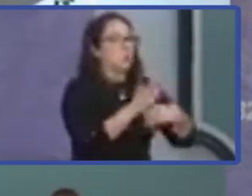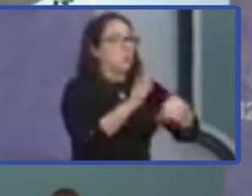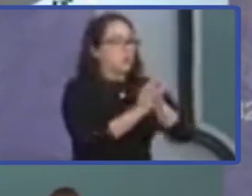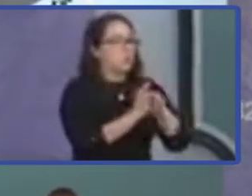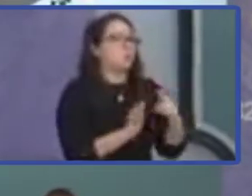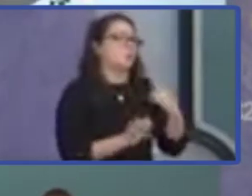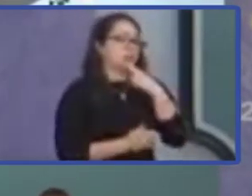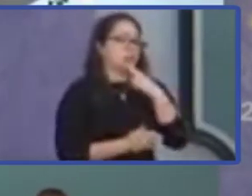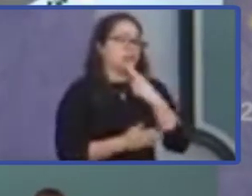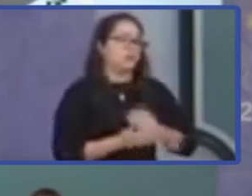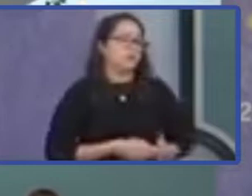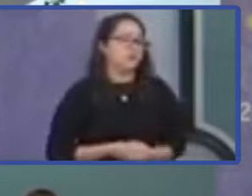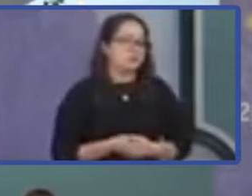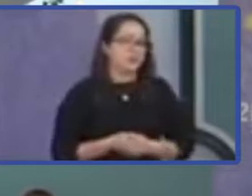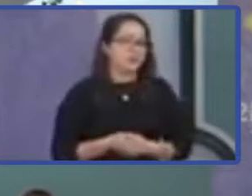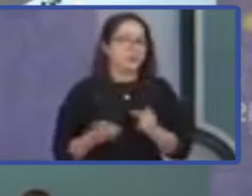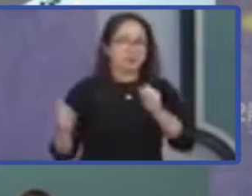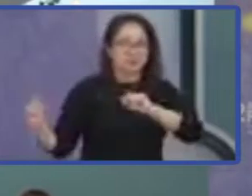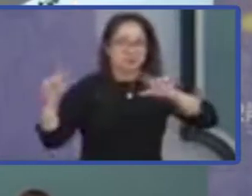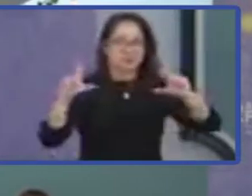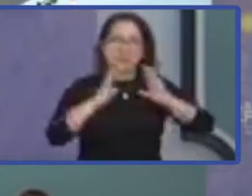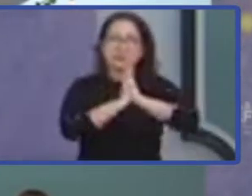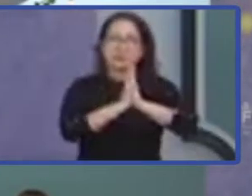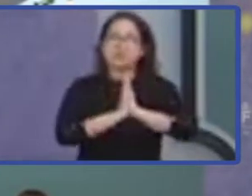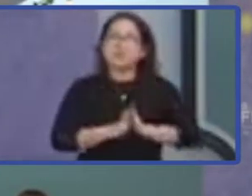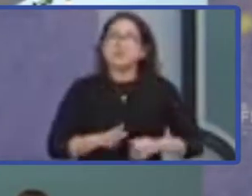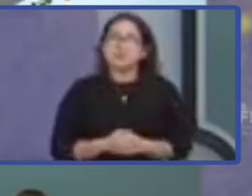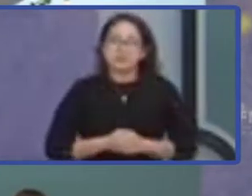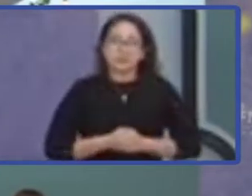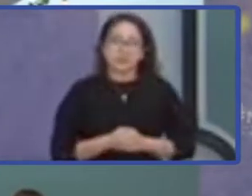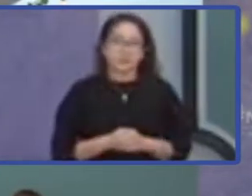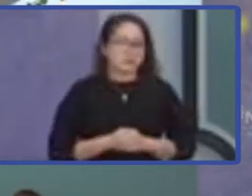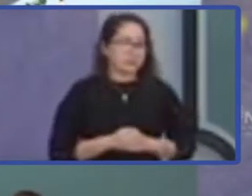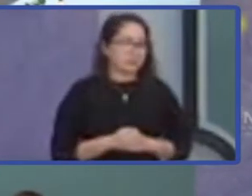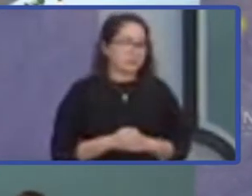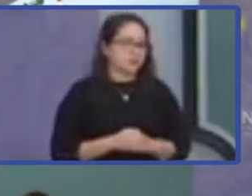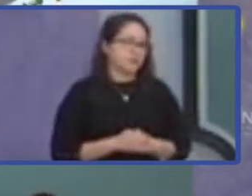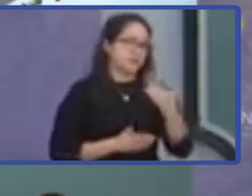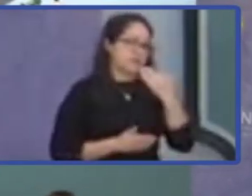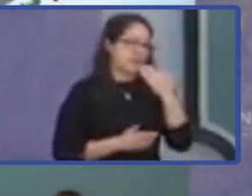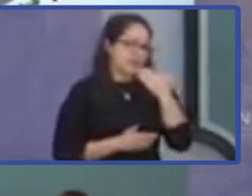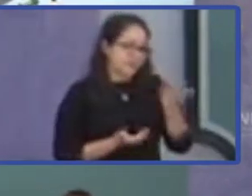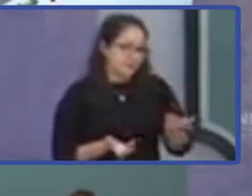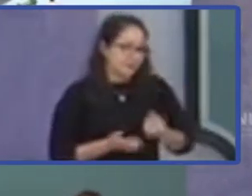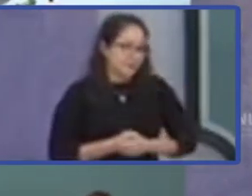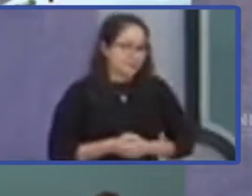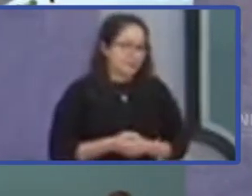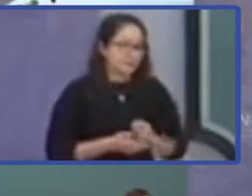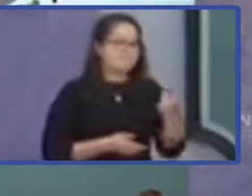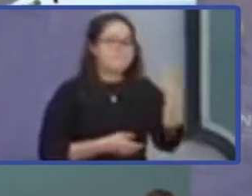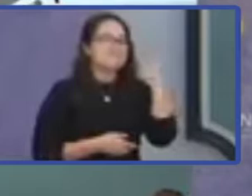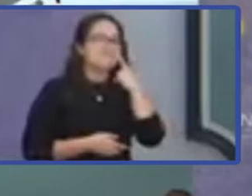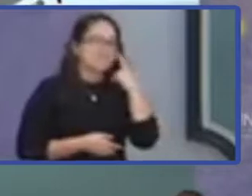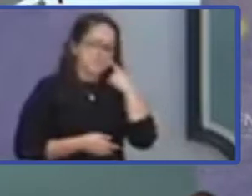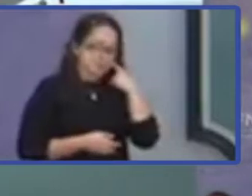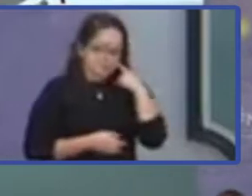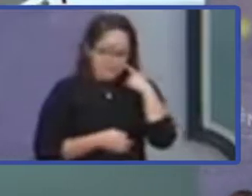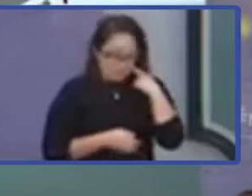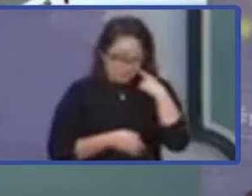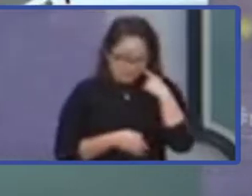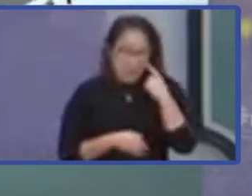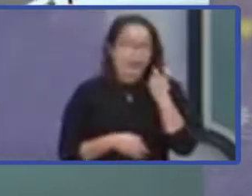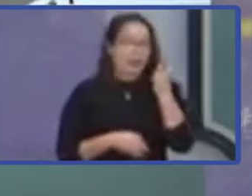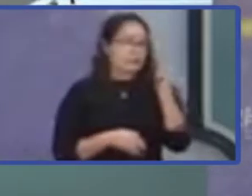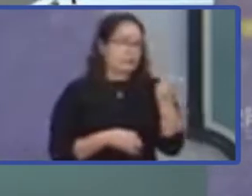Vamos al siguiente, por favor. Bueno, fíjense que este señor George